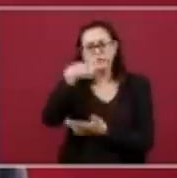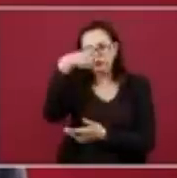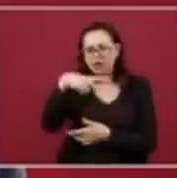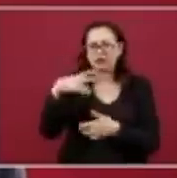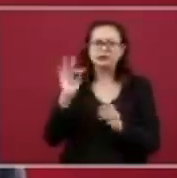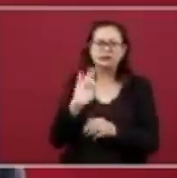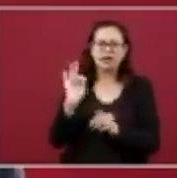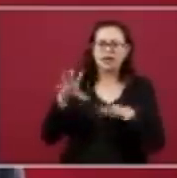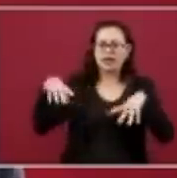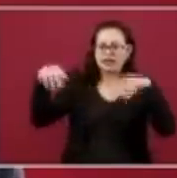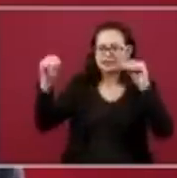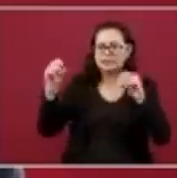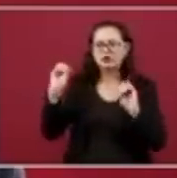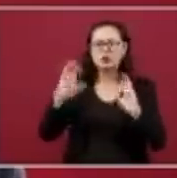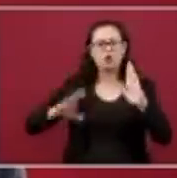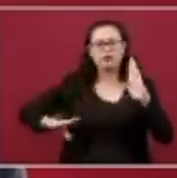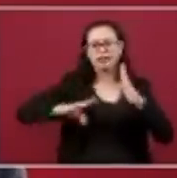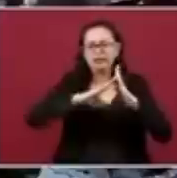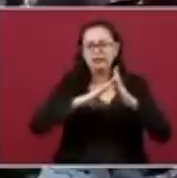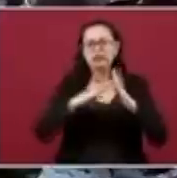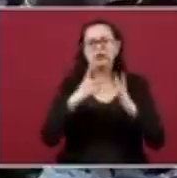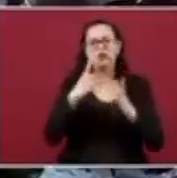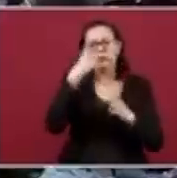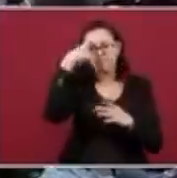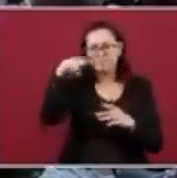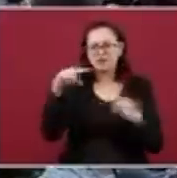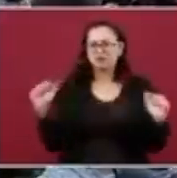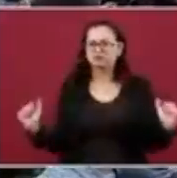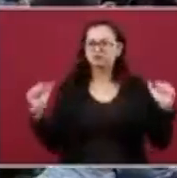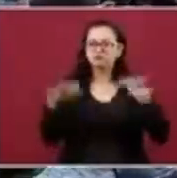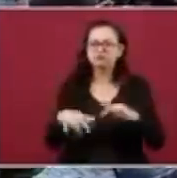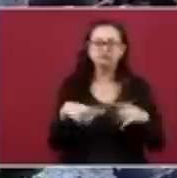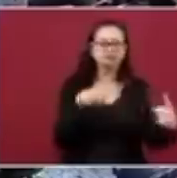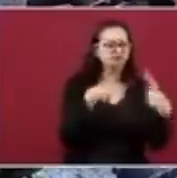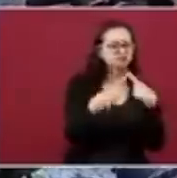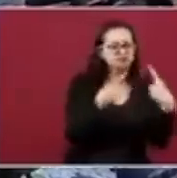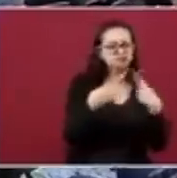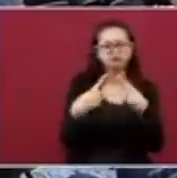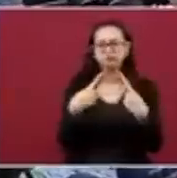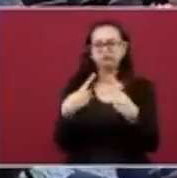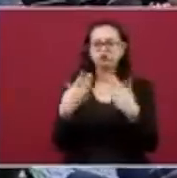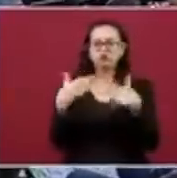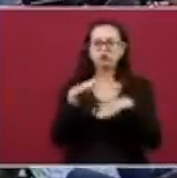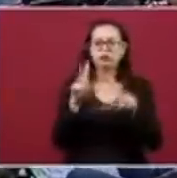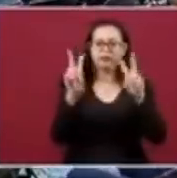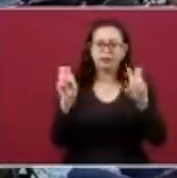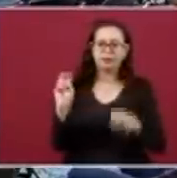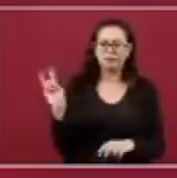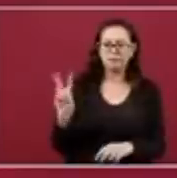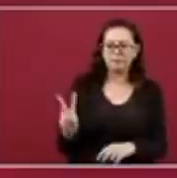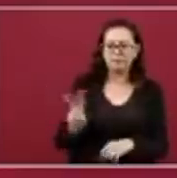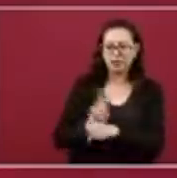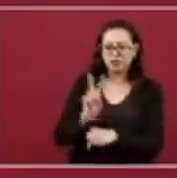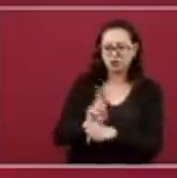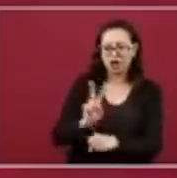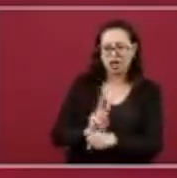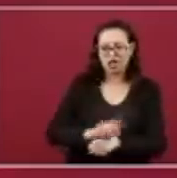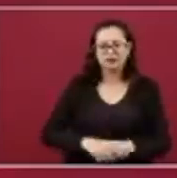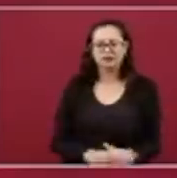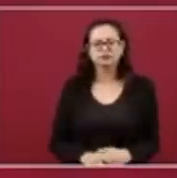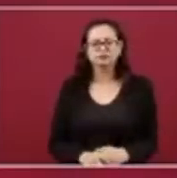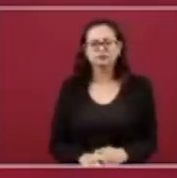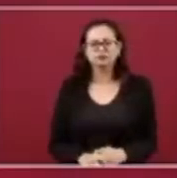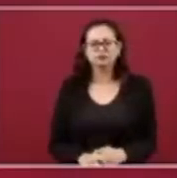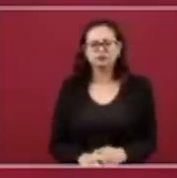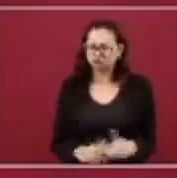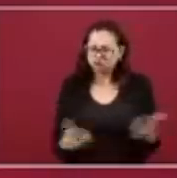Castillo o Tlatelolco, para este diálogo que propone en Venezuela? Sí, si nos los